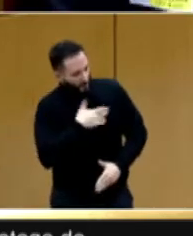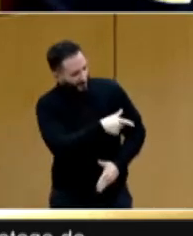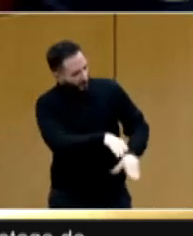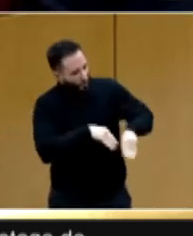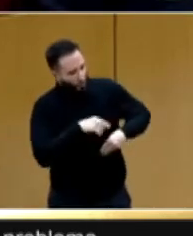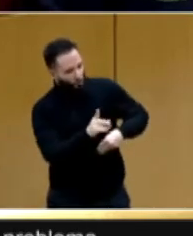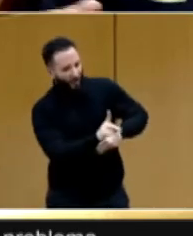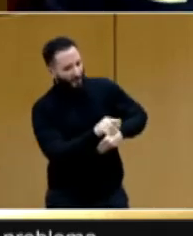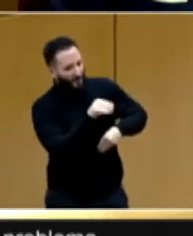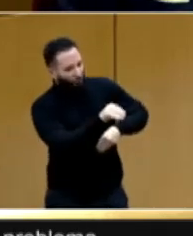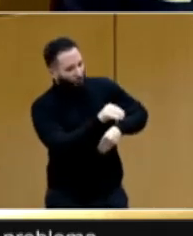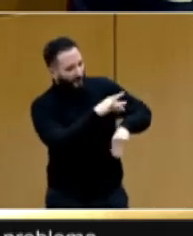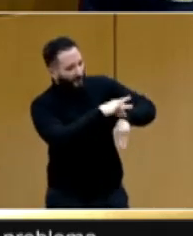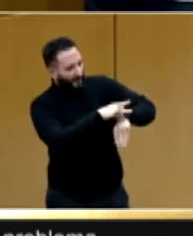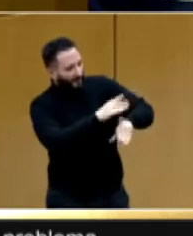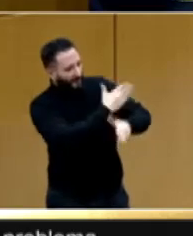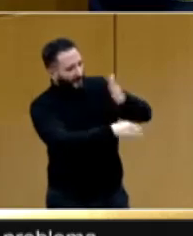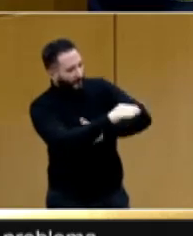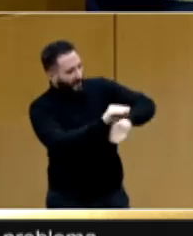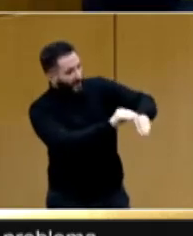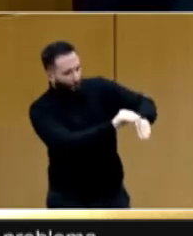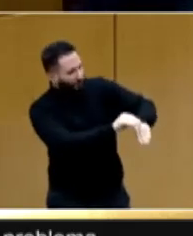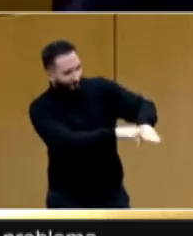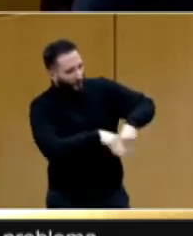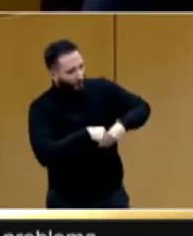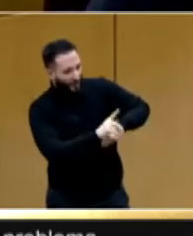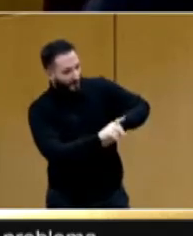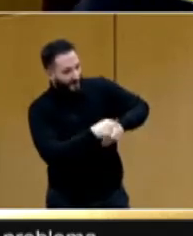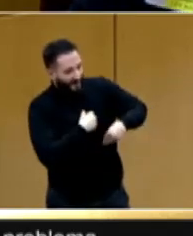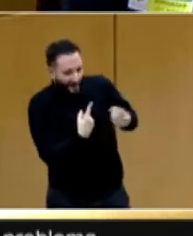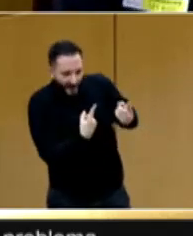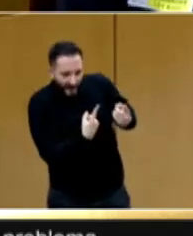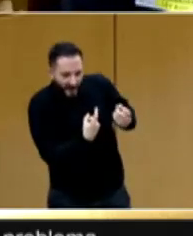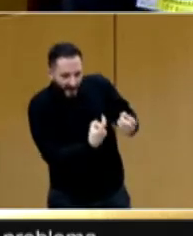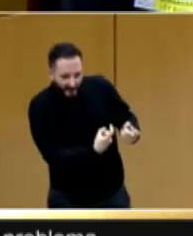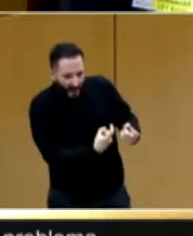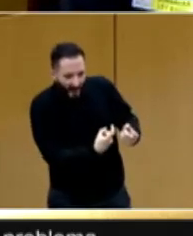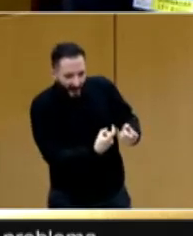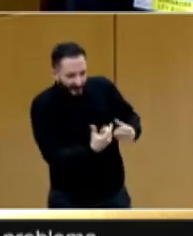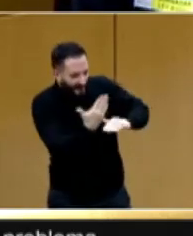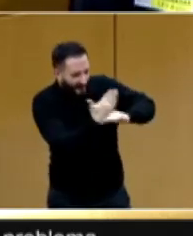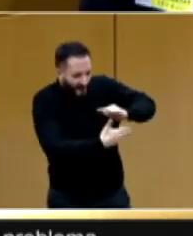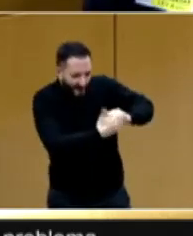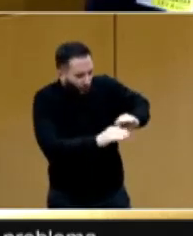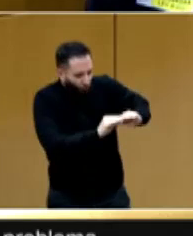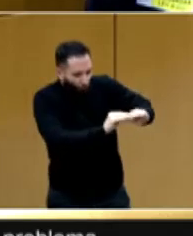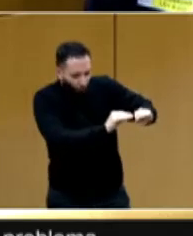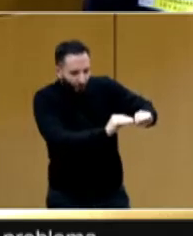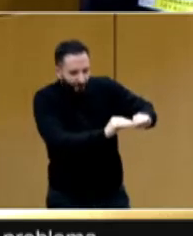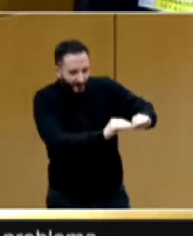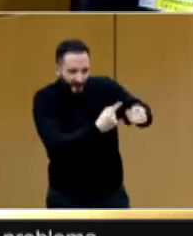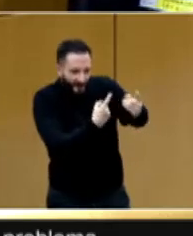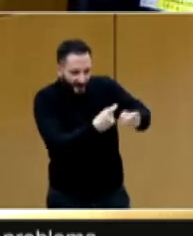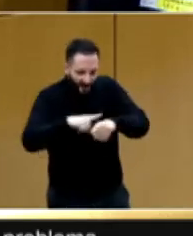que tiene una discapacidad y que necesita aunque sea dentro de los límites estupendos que la ley marca que